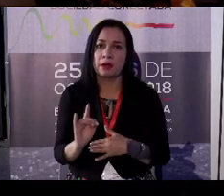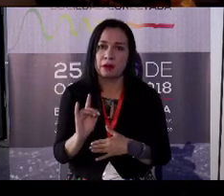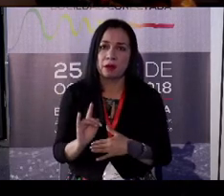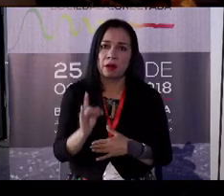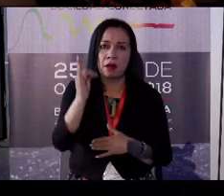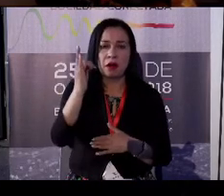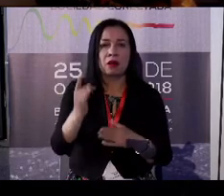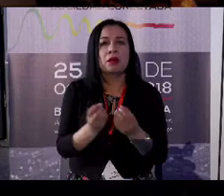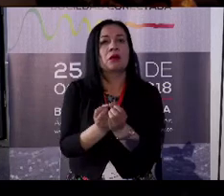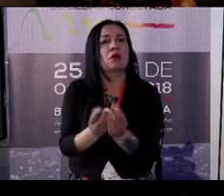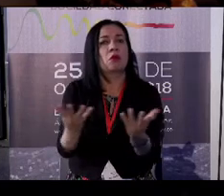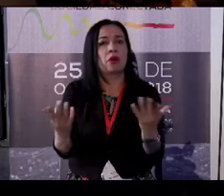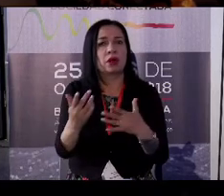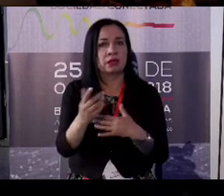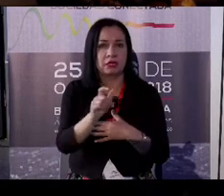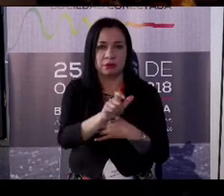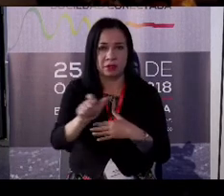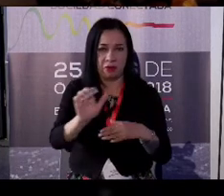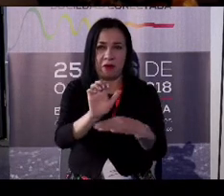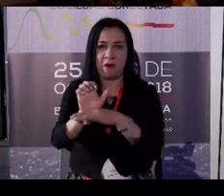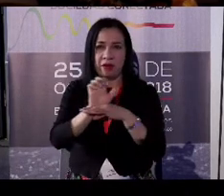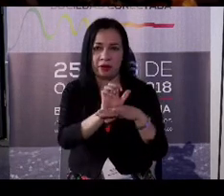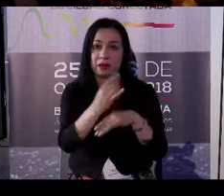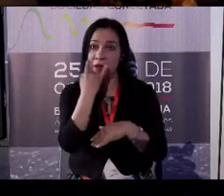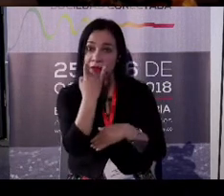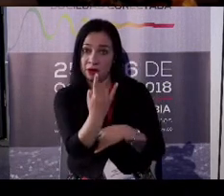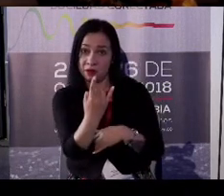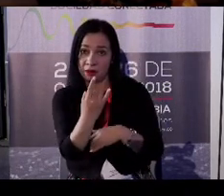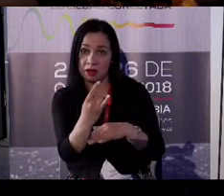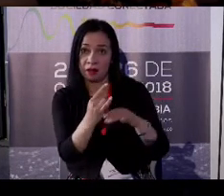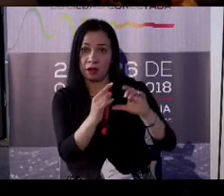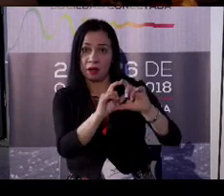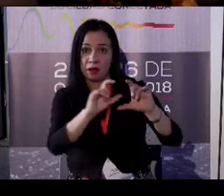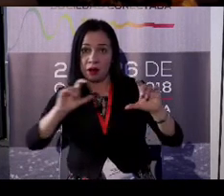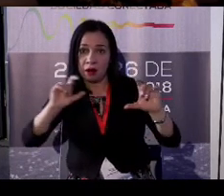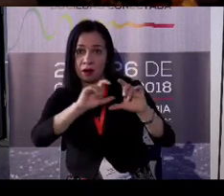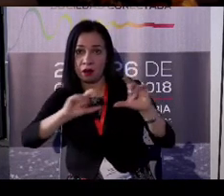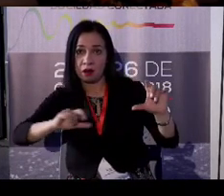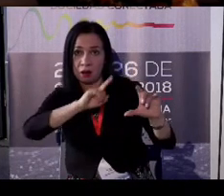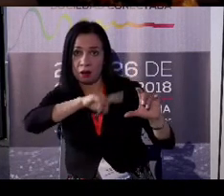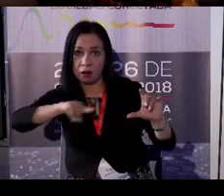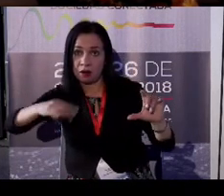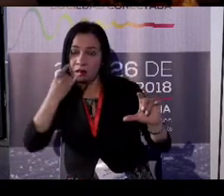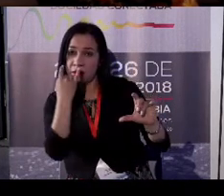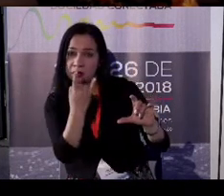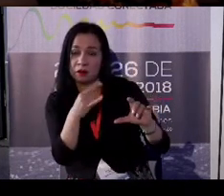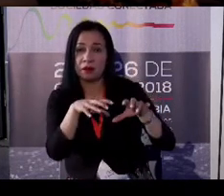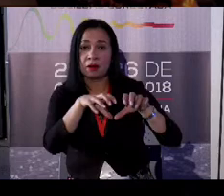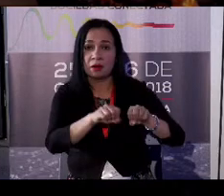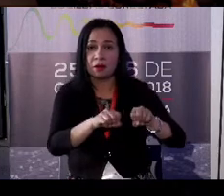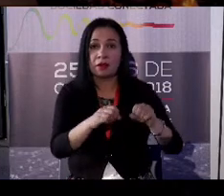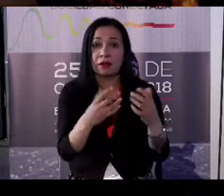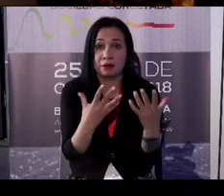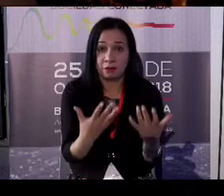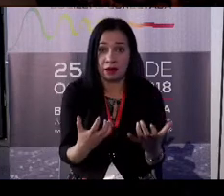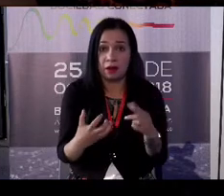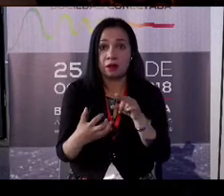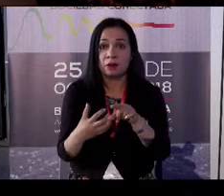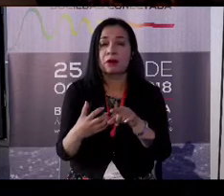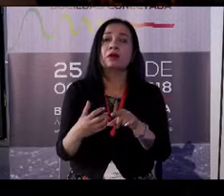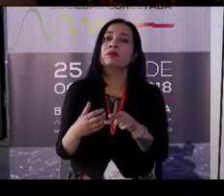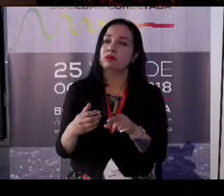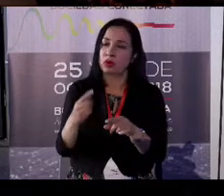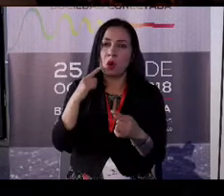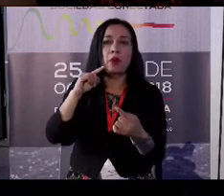número plural de interesados en dicha banda y con el fin de maximizar el bienestar social, se